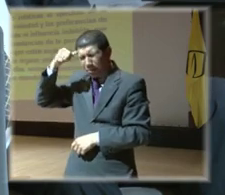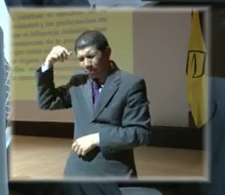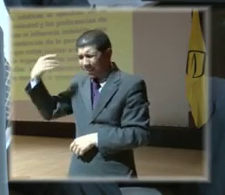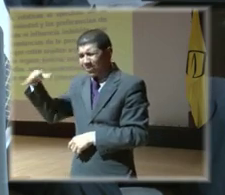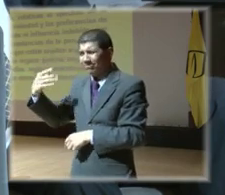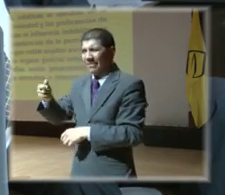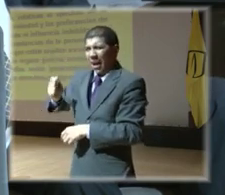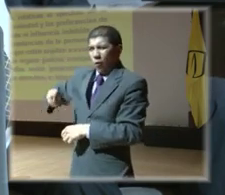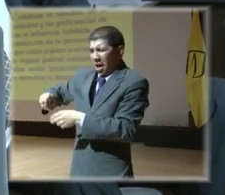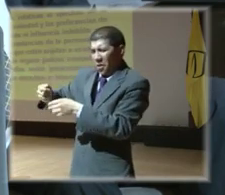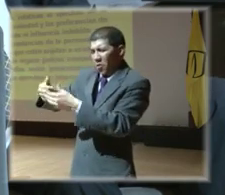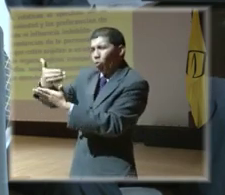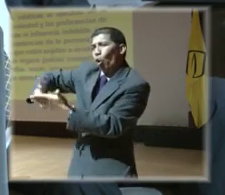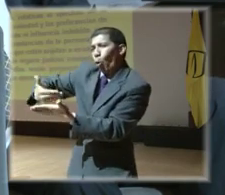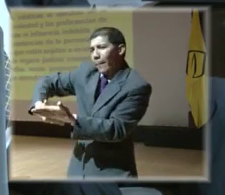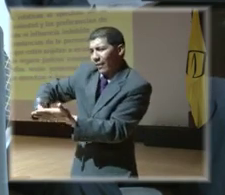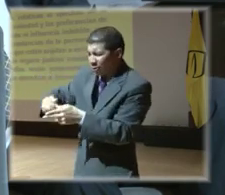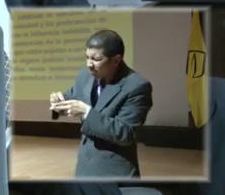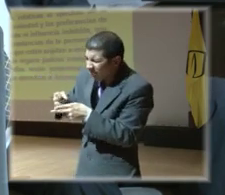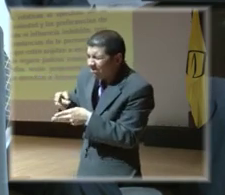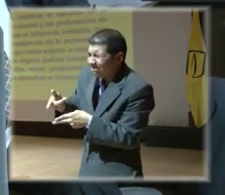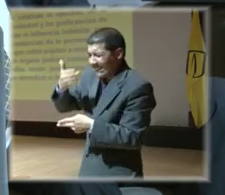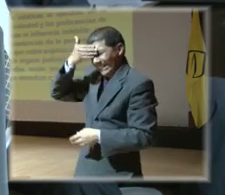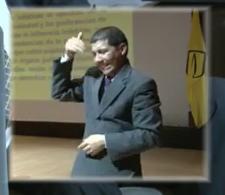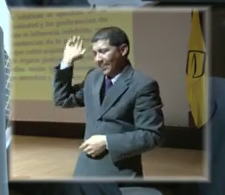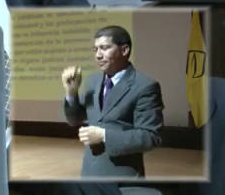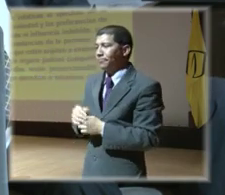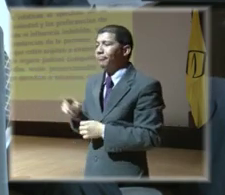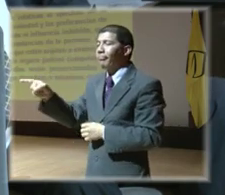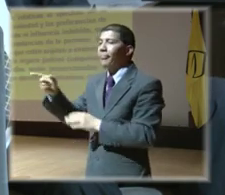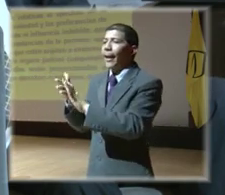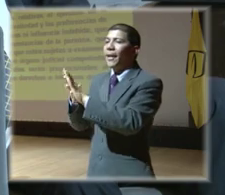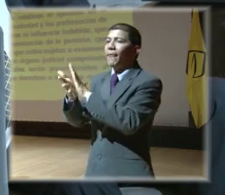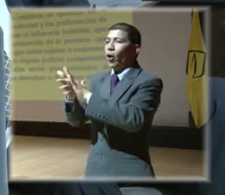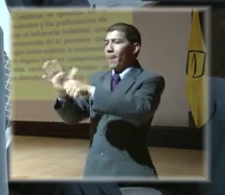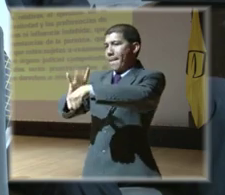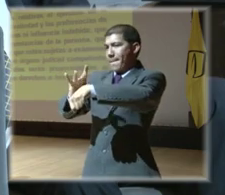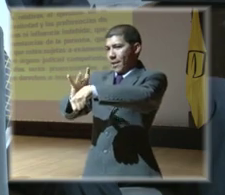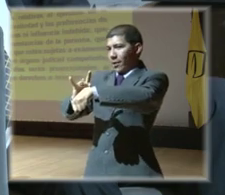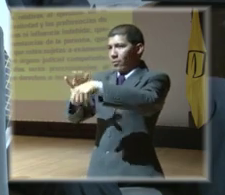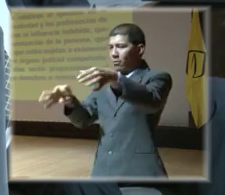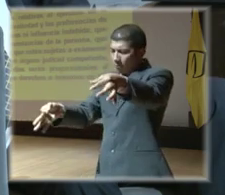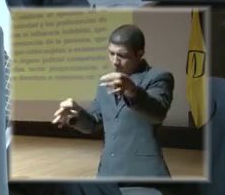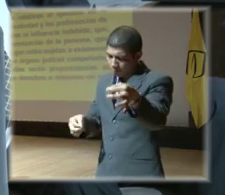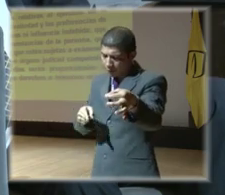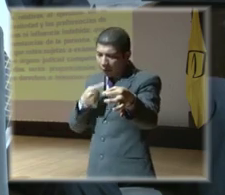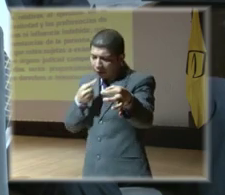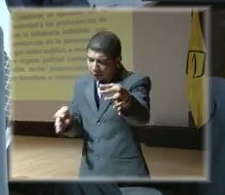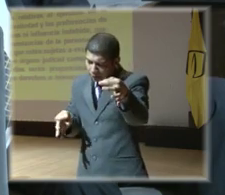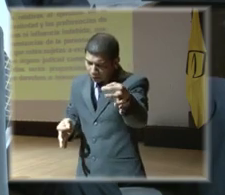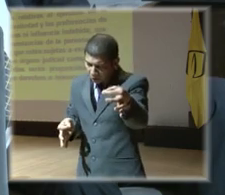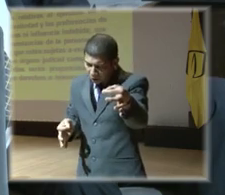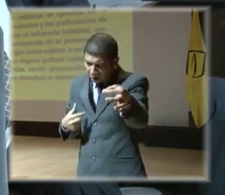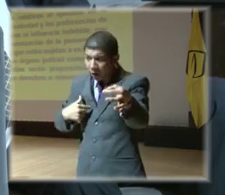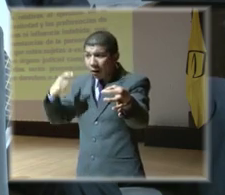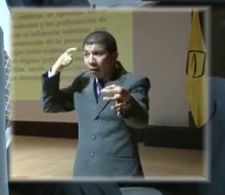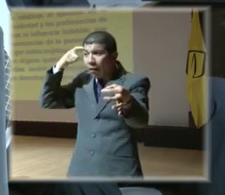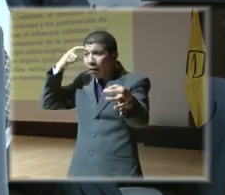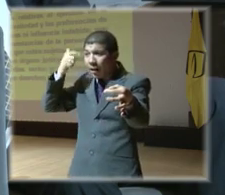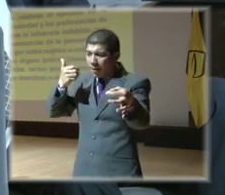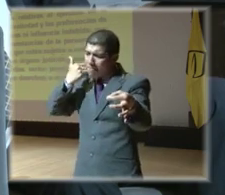documentos era el informe médico. Y el informe médico decía que Ricardo tenía un cociente intelectual de 7 años. Y uno